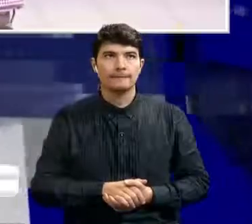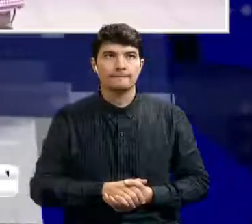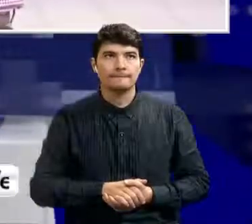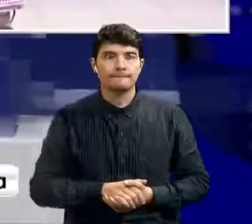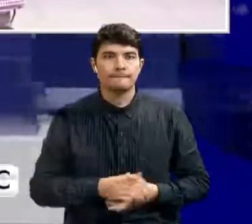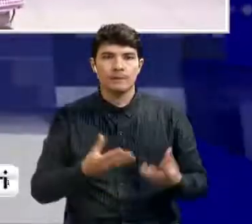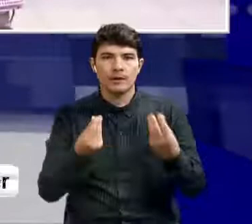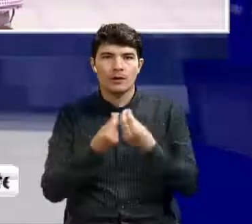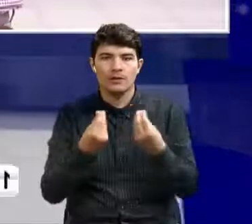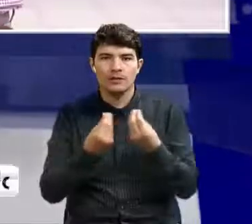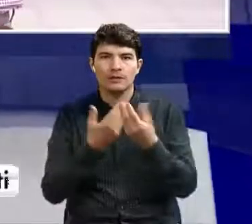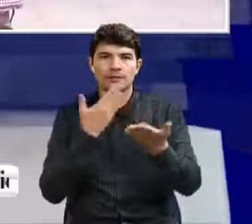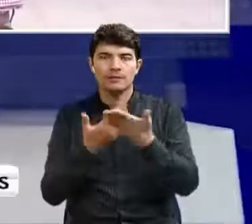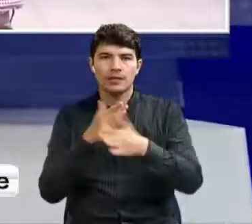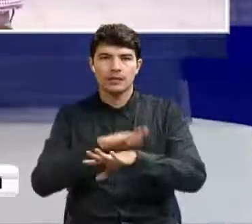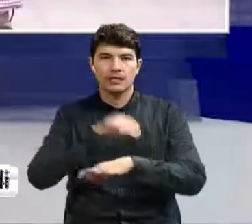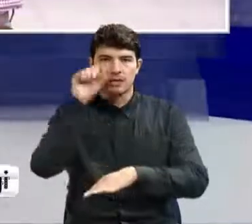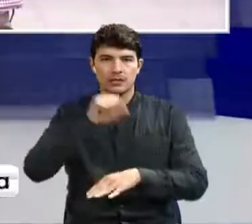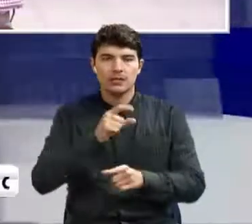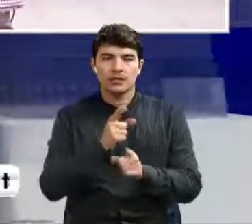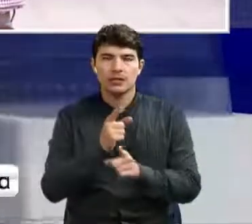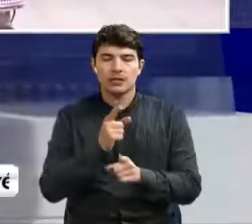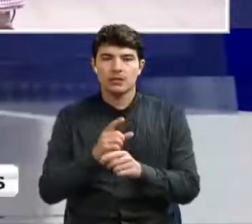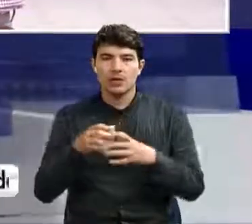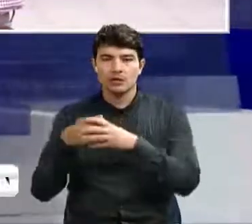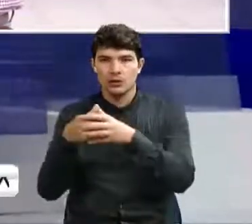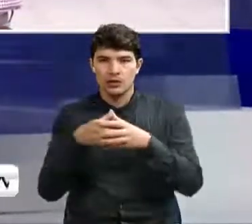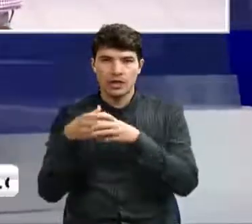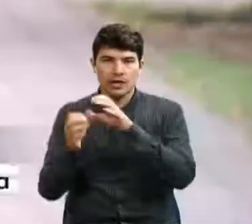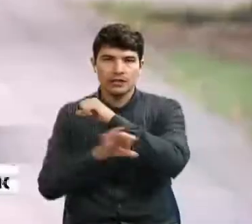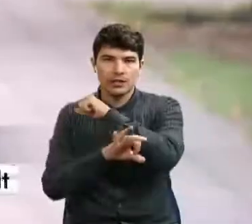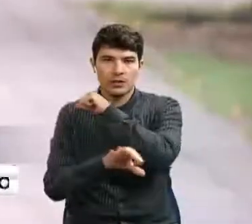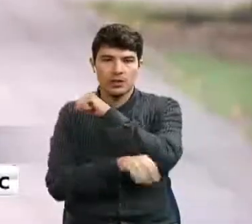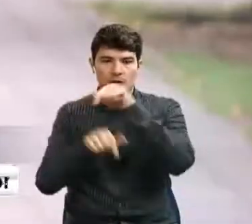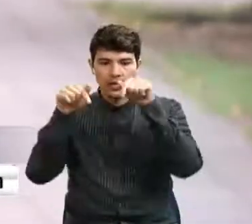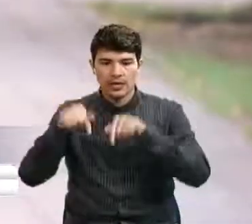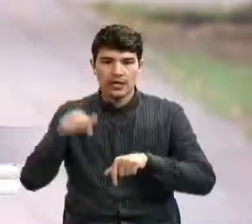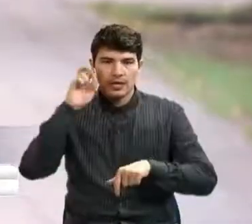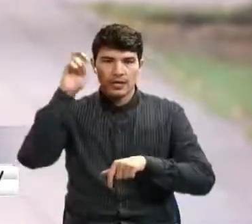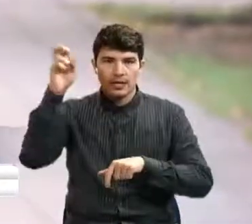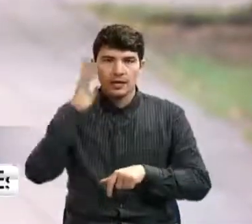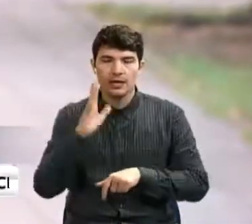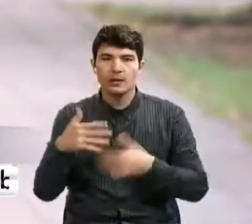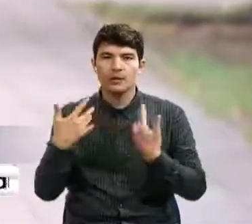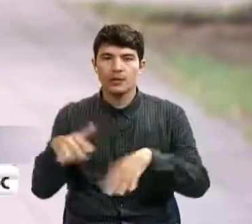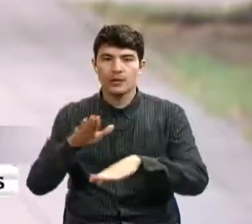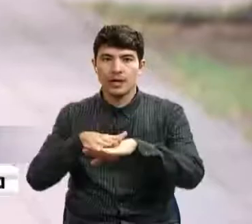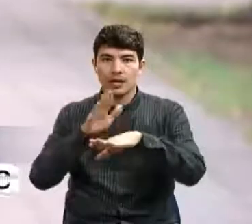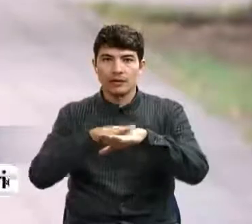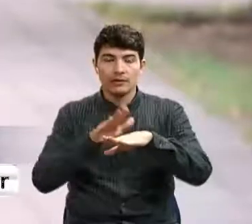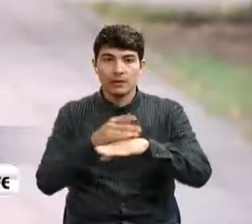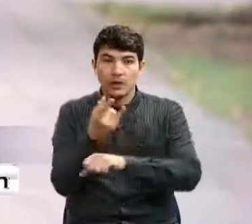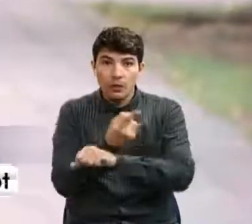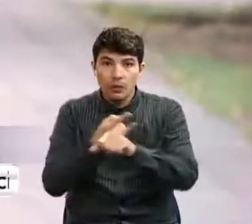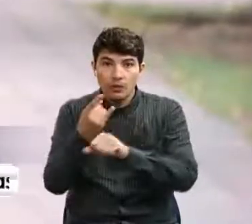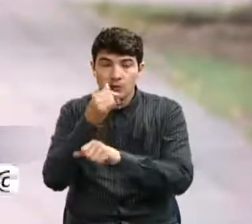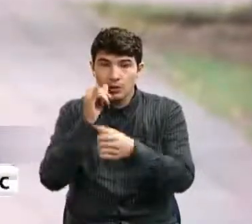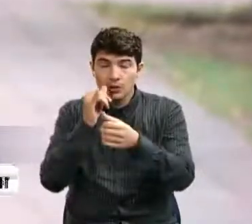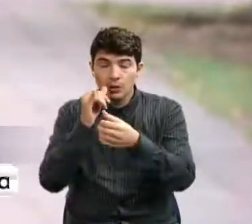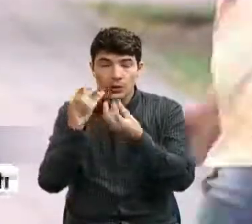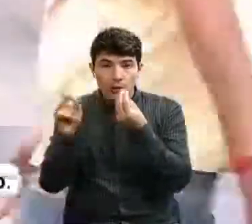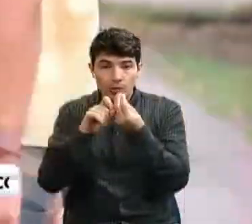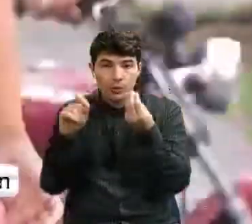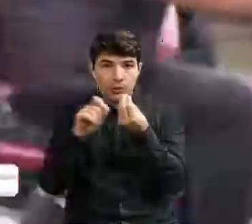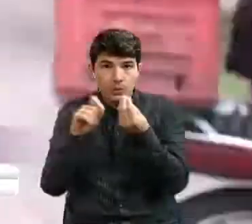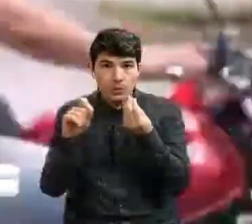compañeros y televidentes muy buenas tardes pues la sociedad de psicólogos de norte de santander ha mencionado que el consumo de estupefacientes estaría